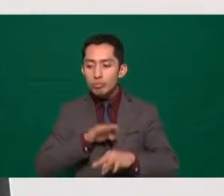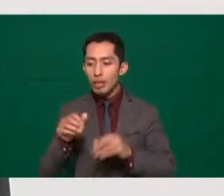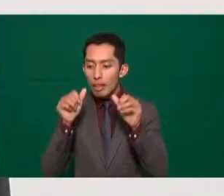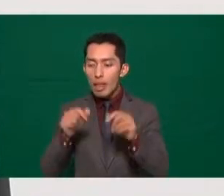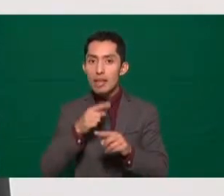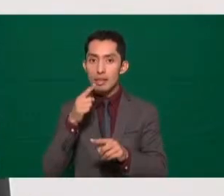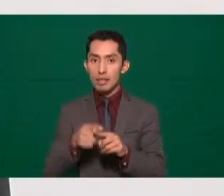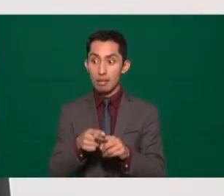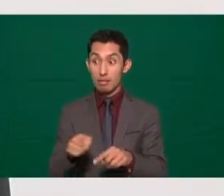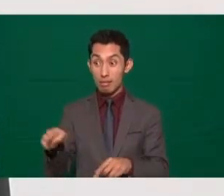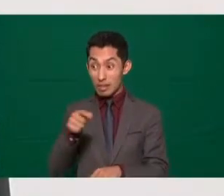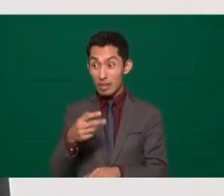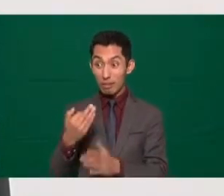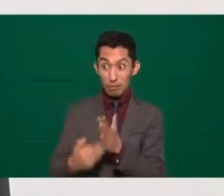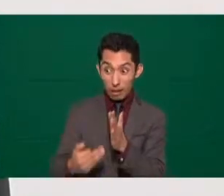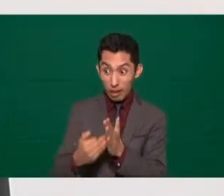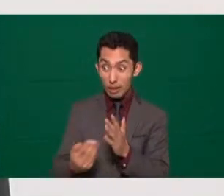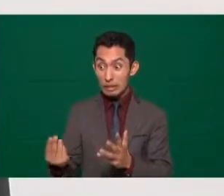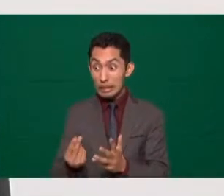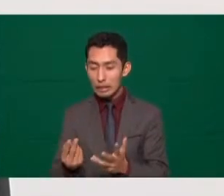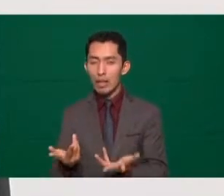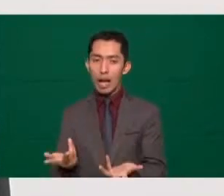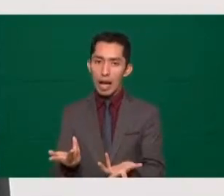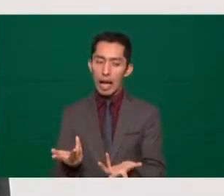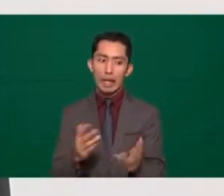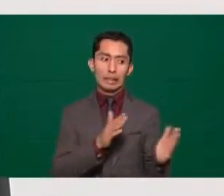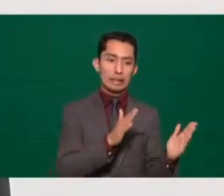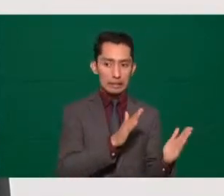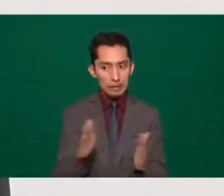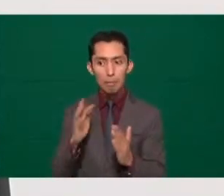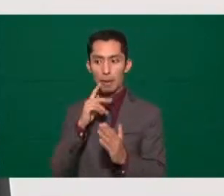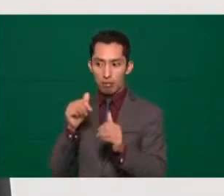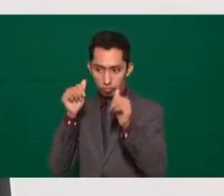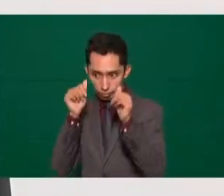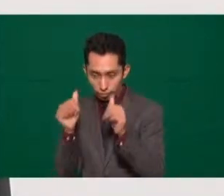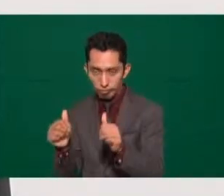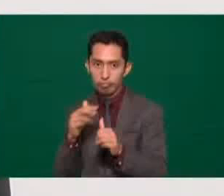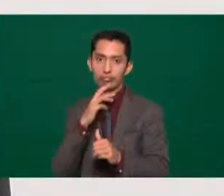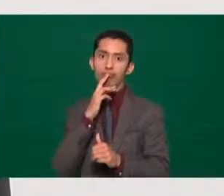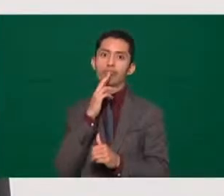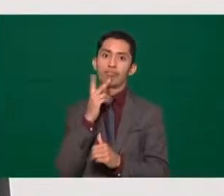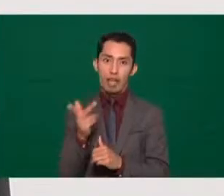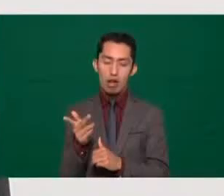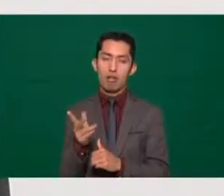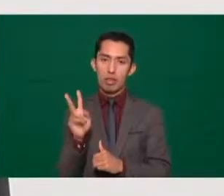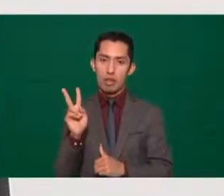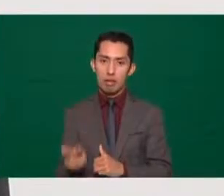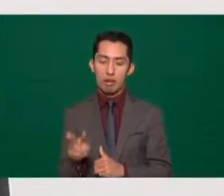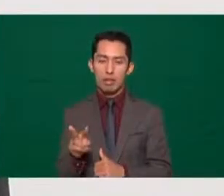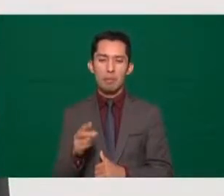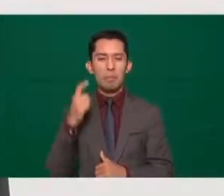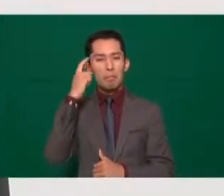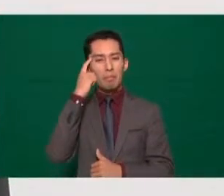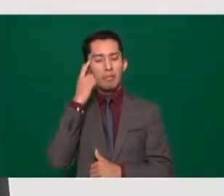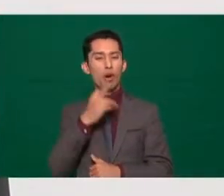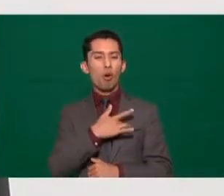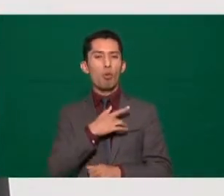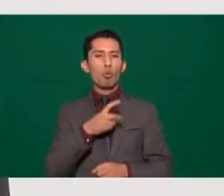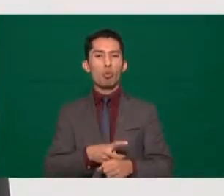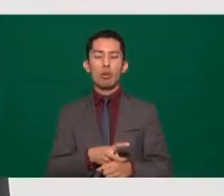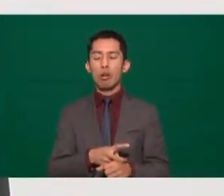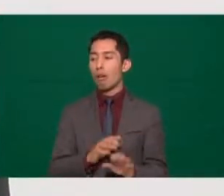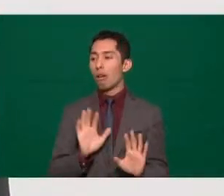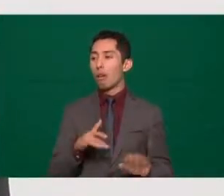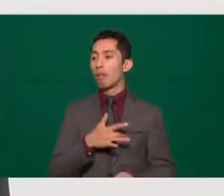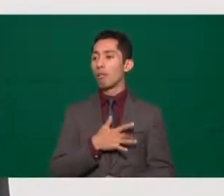lo necesitan, que no tenemos por qué endurecer nuestros corazones. Hay